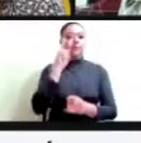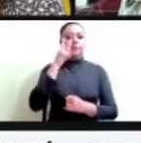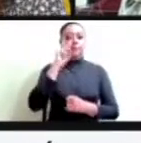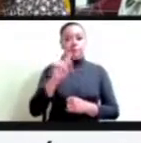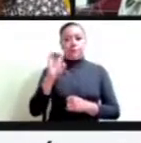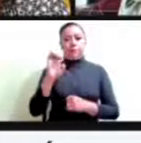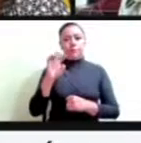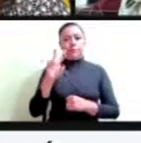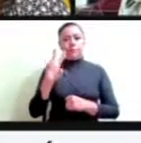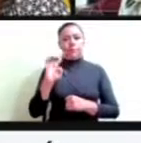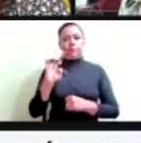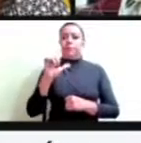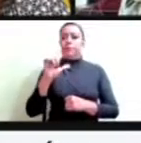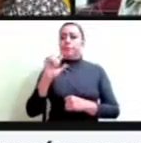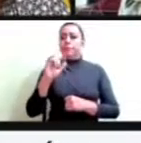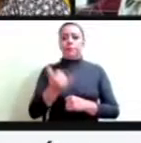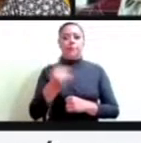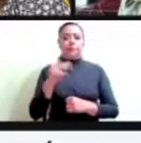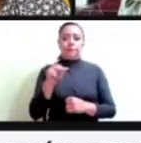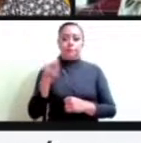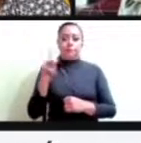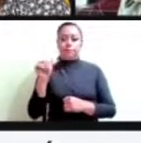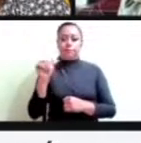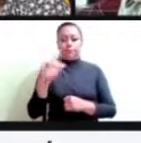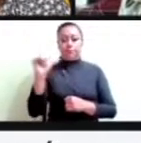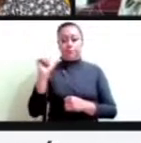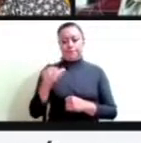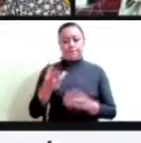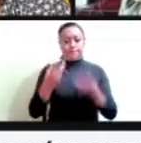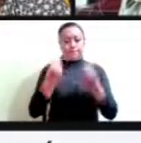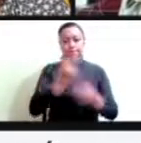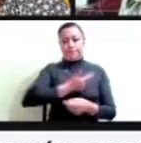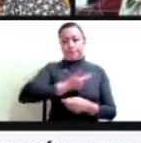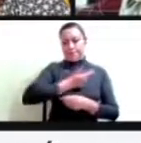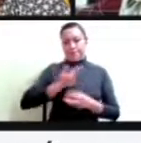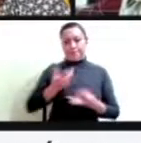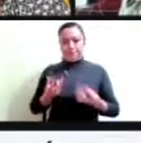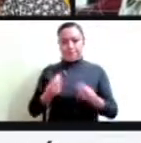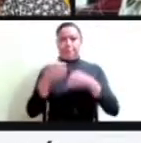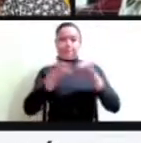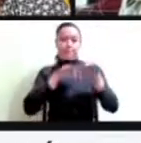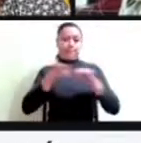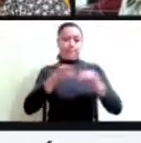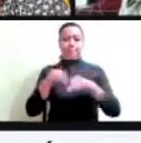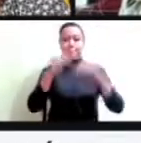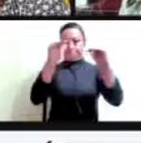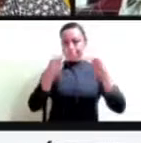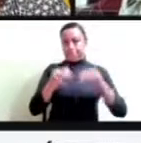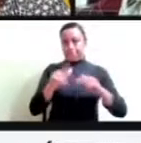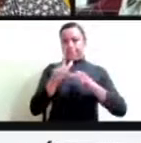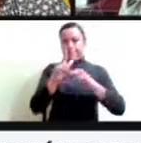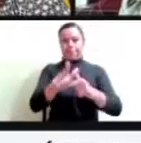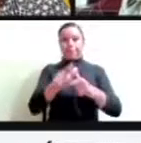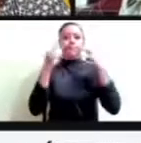el gusto de haber trabajado con ellas. Muchas gracias. Vamos a continuar con nuestra sesión.